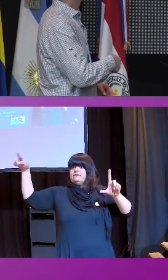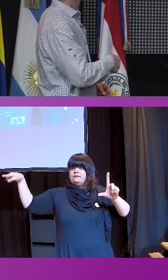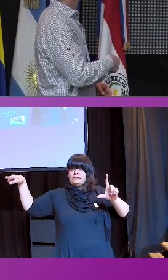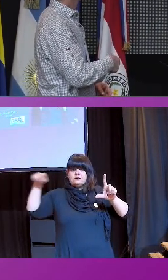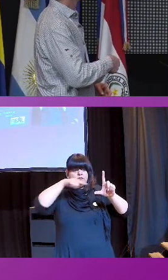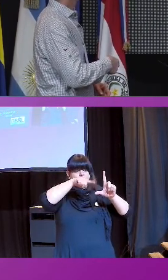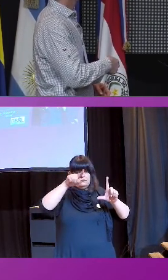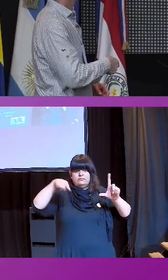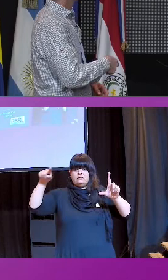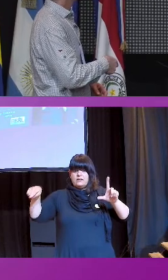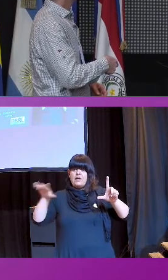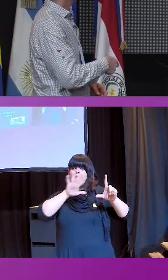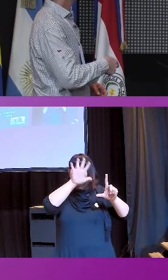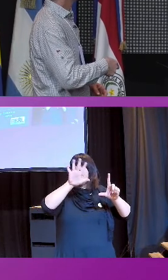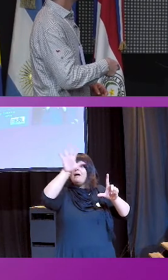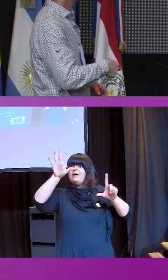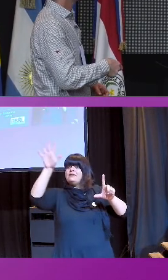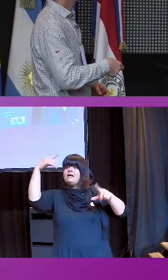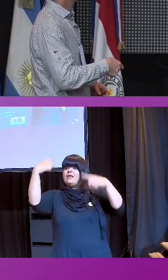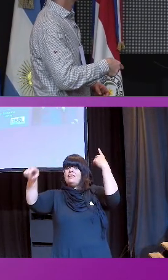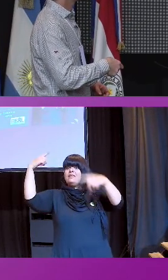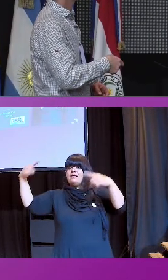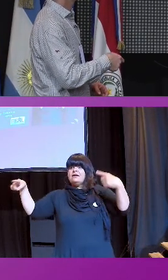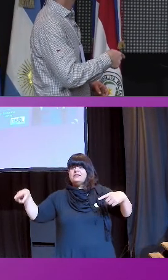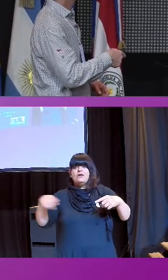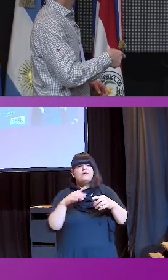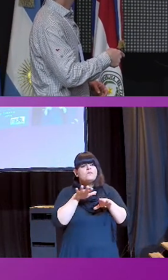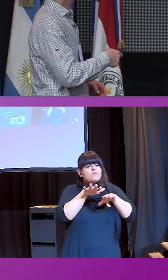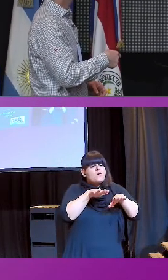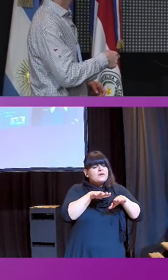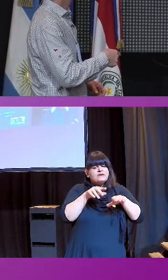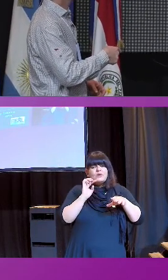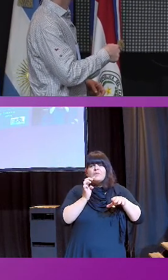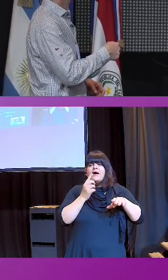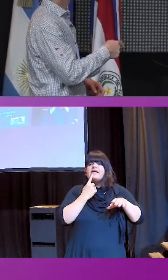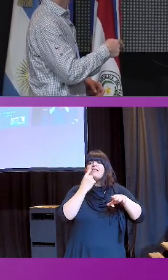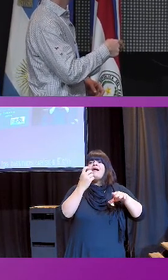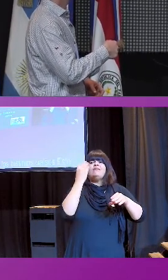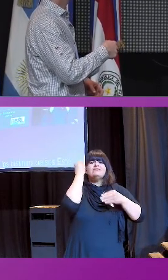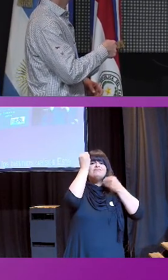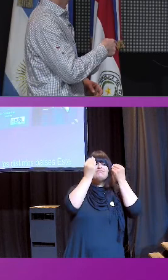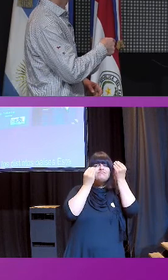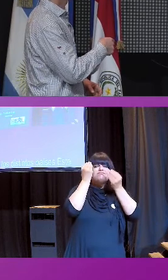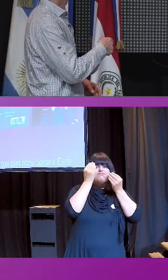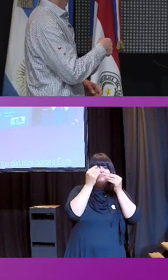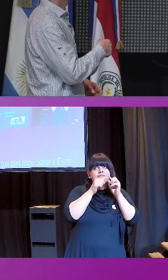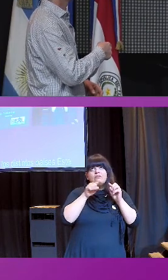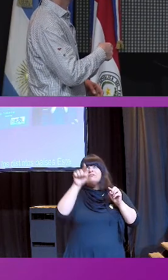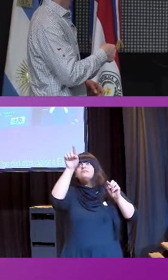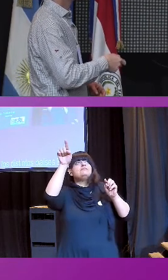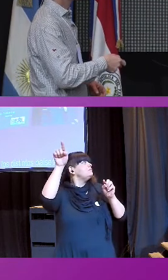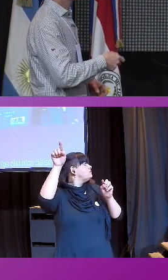Fíjense en los distintos países, este es el momento de las primeras preocupaciones y este es el momento promedio del